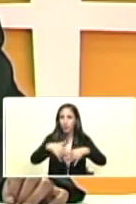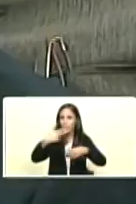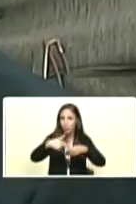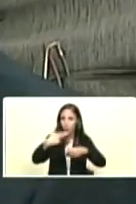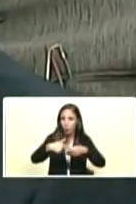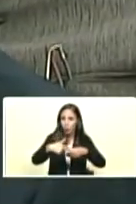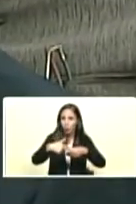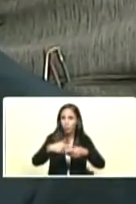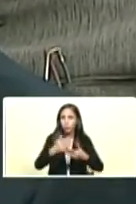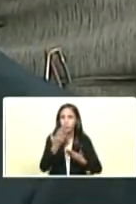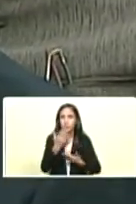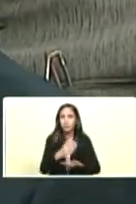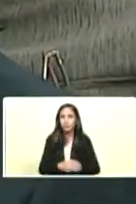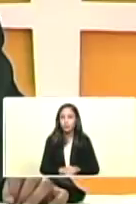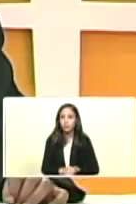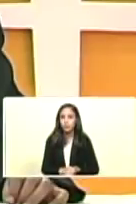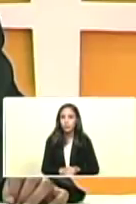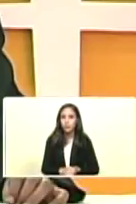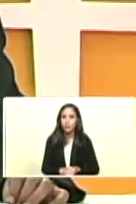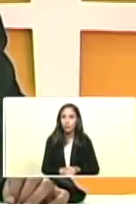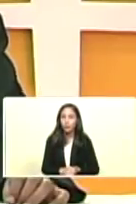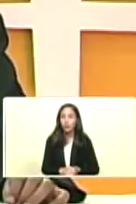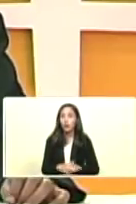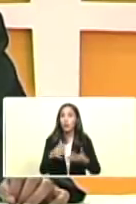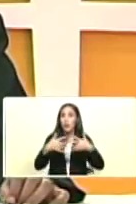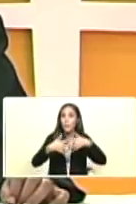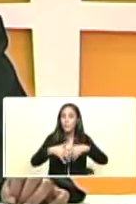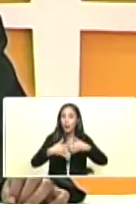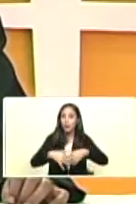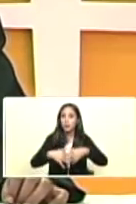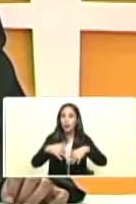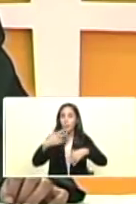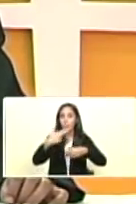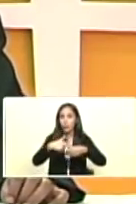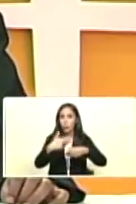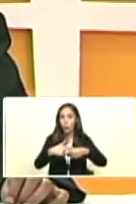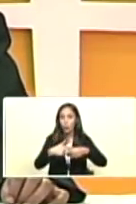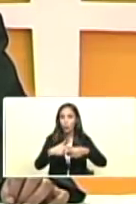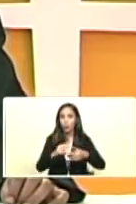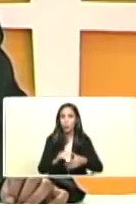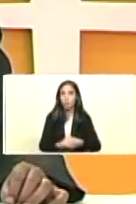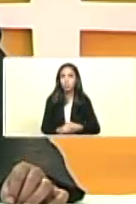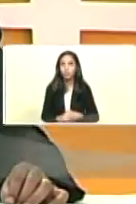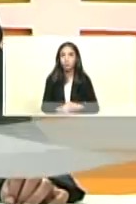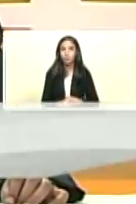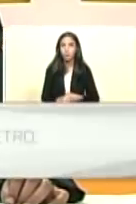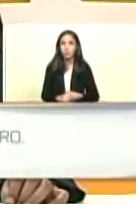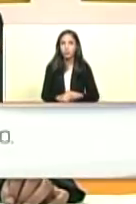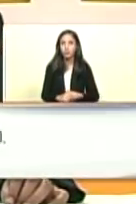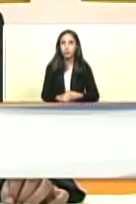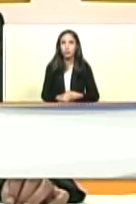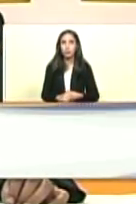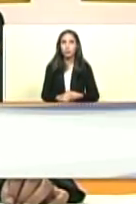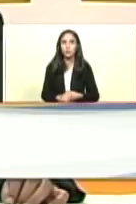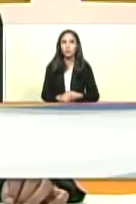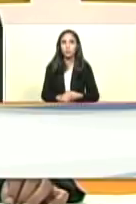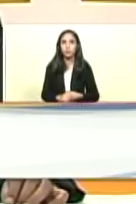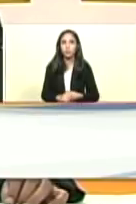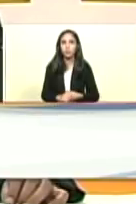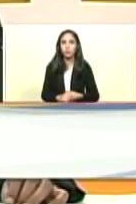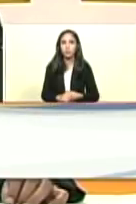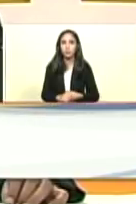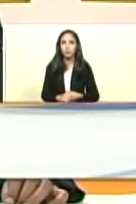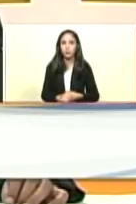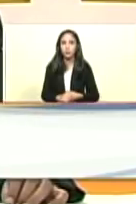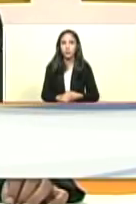a través de la empresa PDVSA, que es presidente y jefe del conglomerado y el consorcio de empresas petroleras y